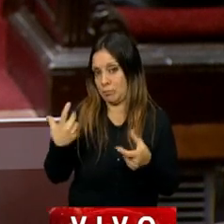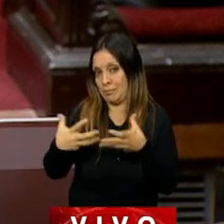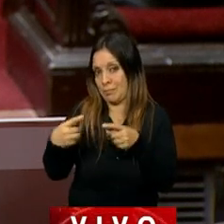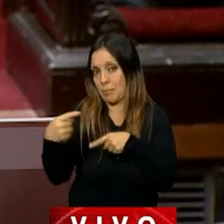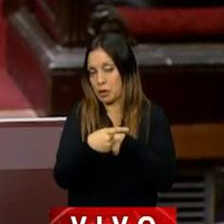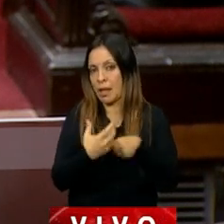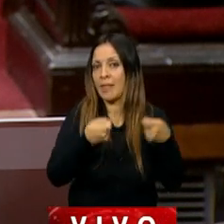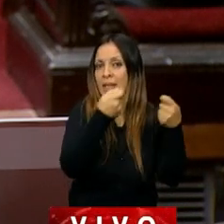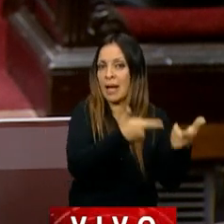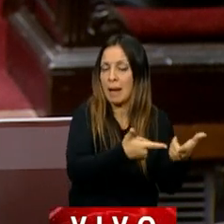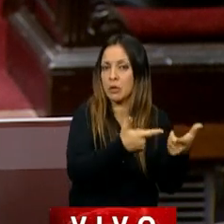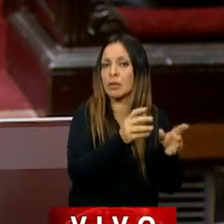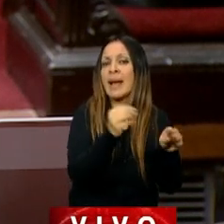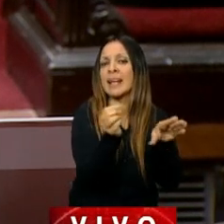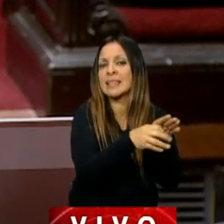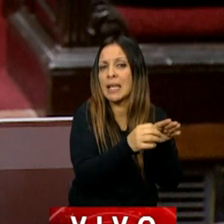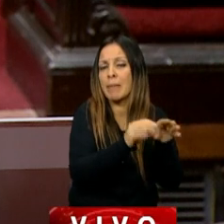líquidas, no nominales, líquidas,